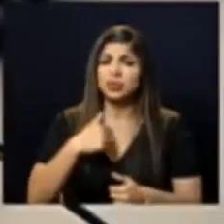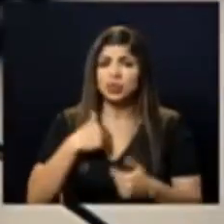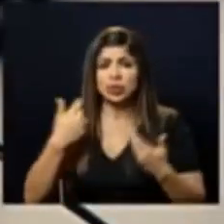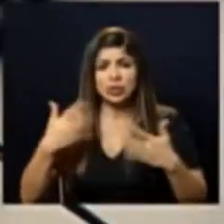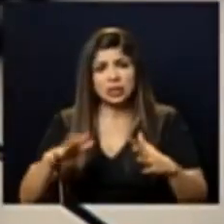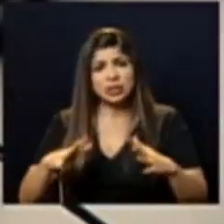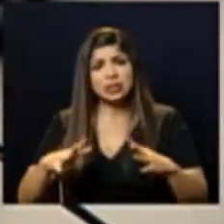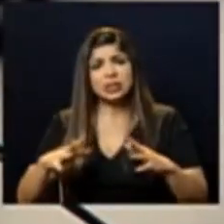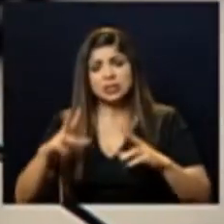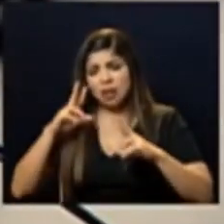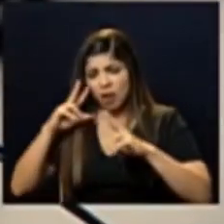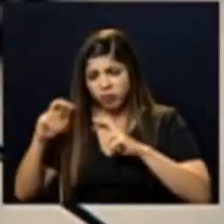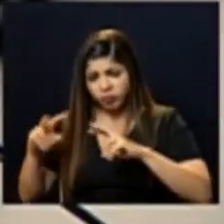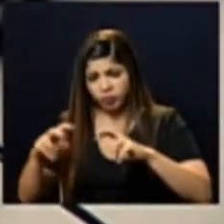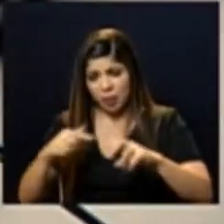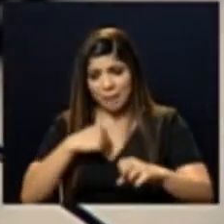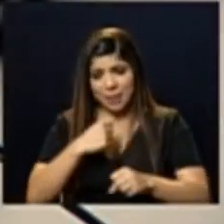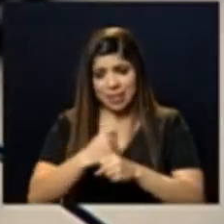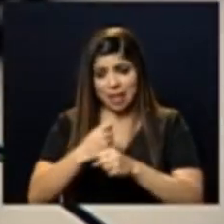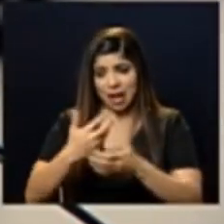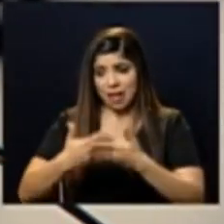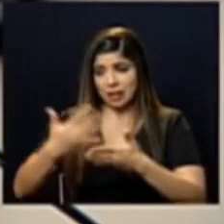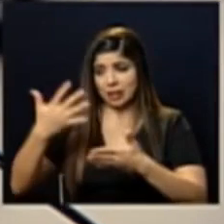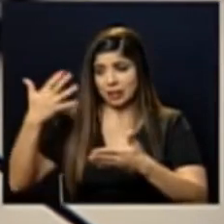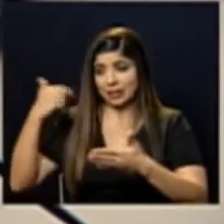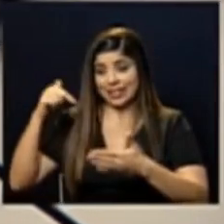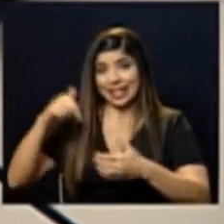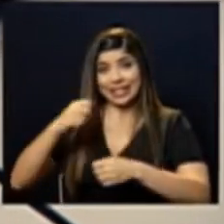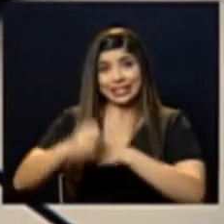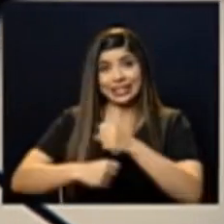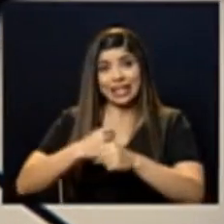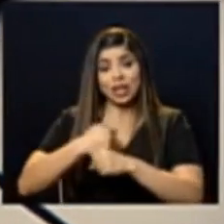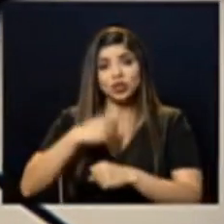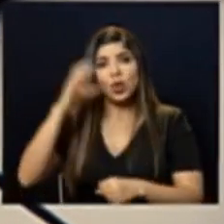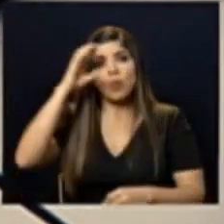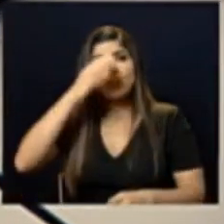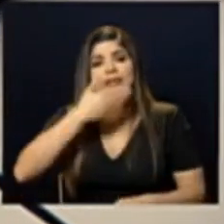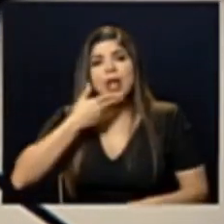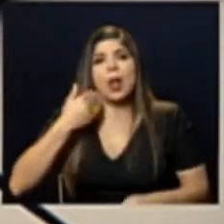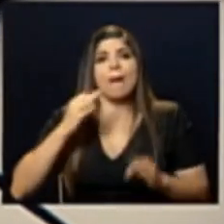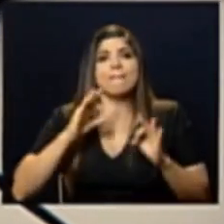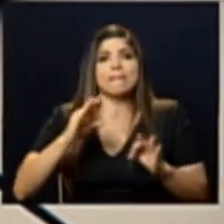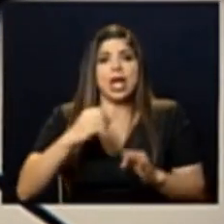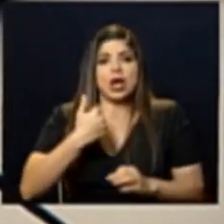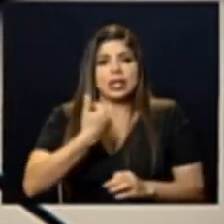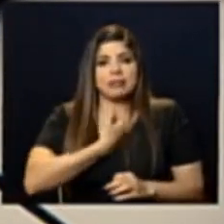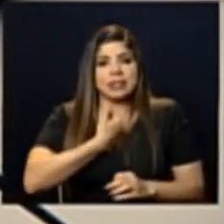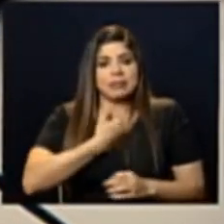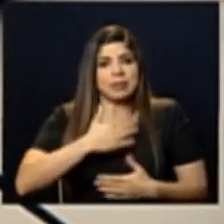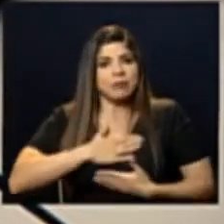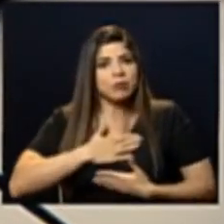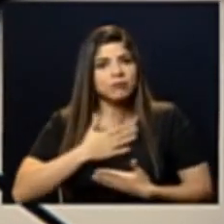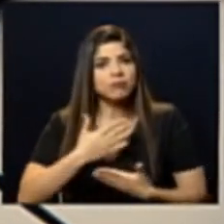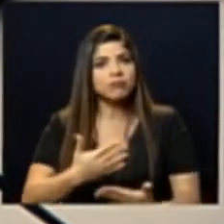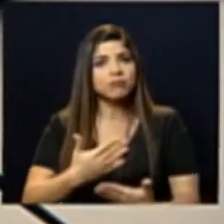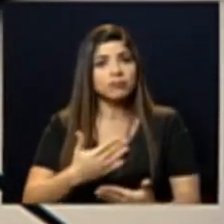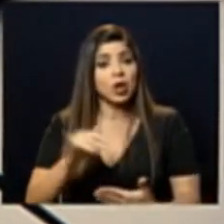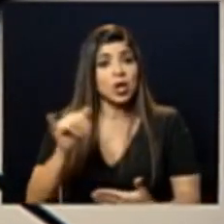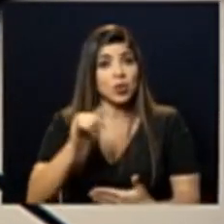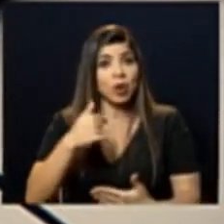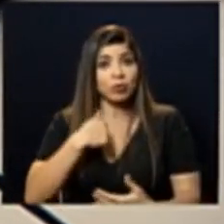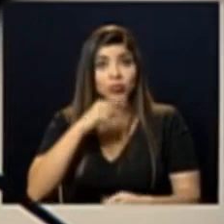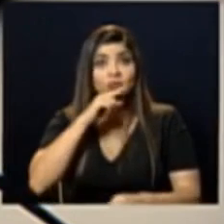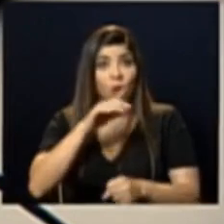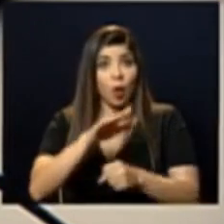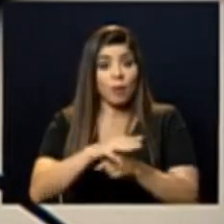abordado mis tareas durante este año buscando ser la mejor versión de mí mismo, como me comprometí con